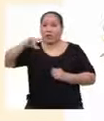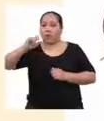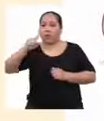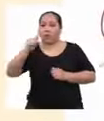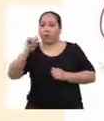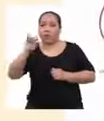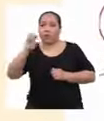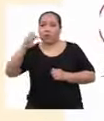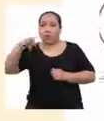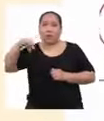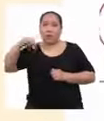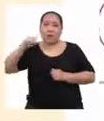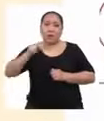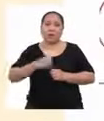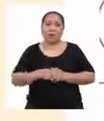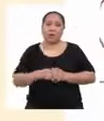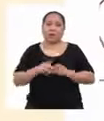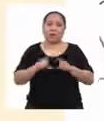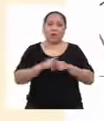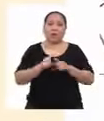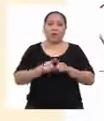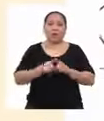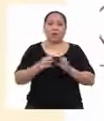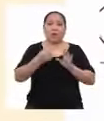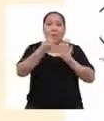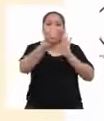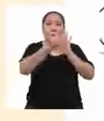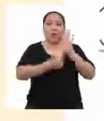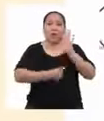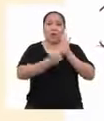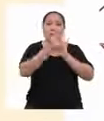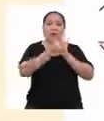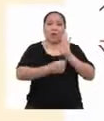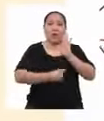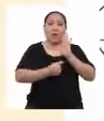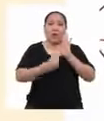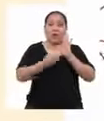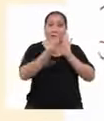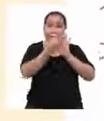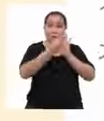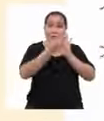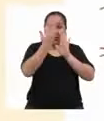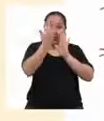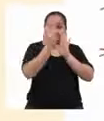barras también pueden ser verticales,